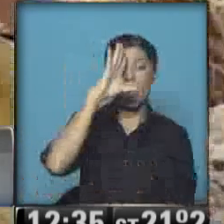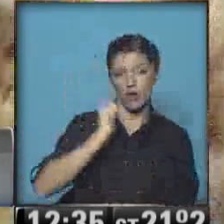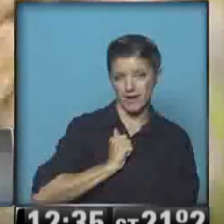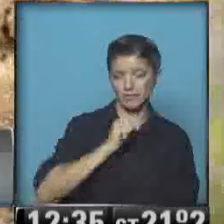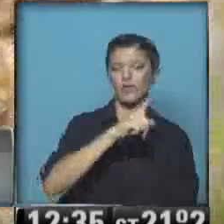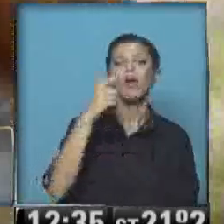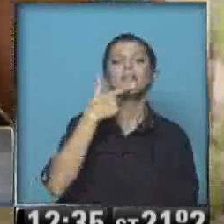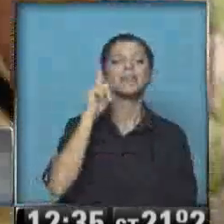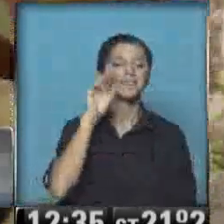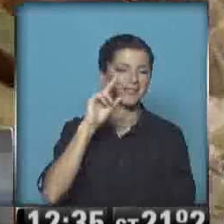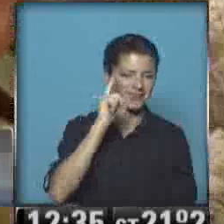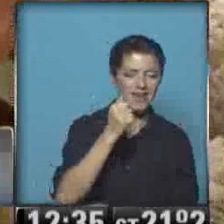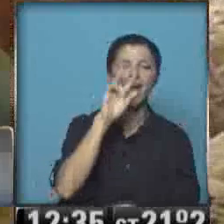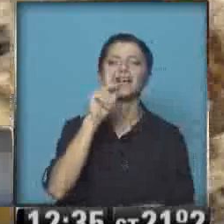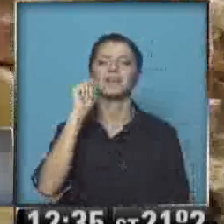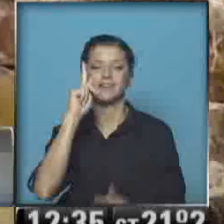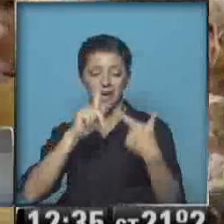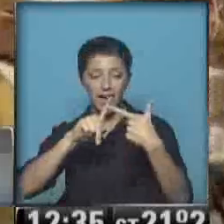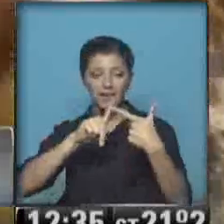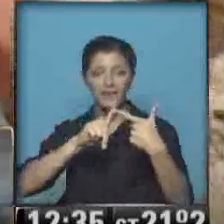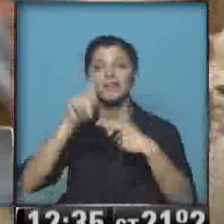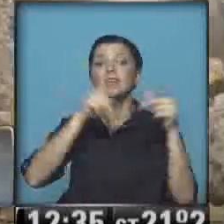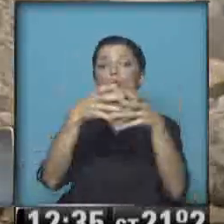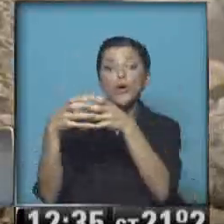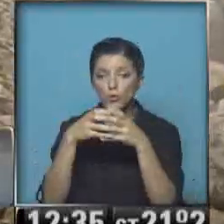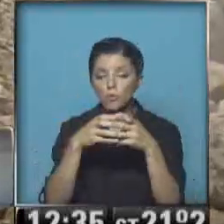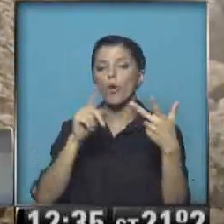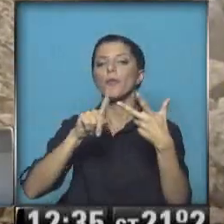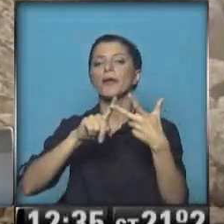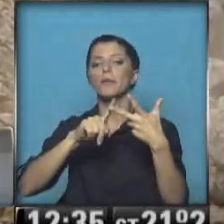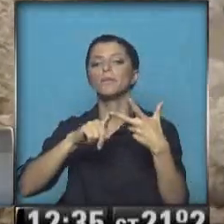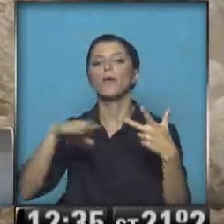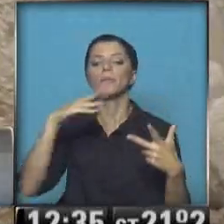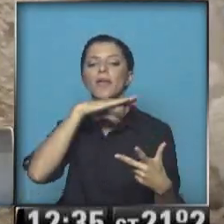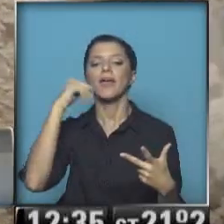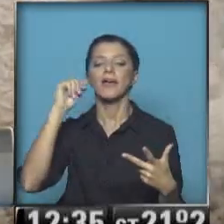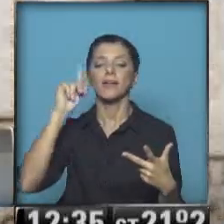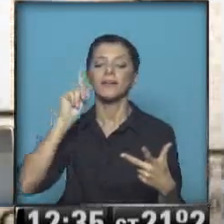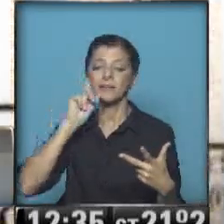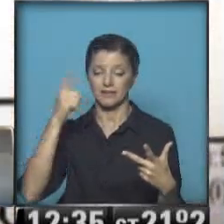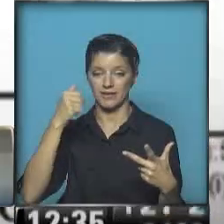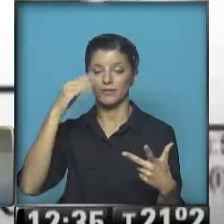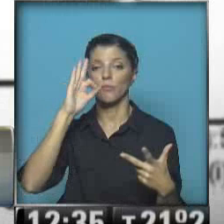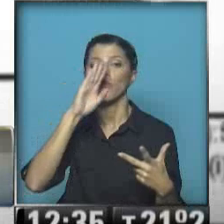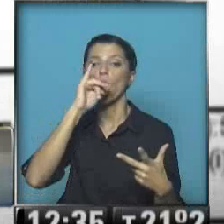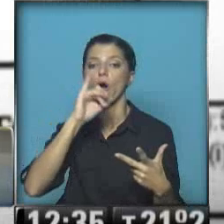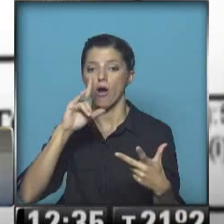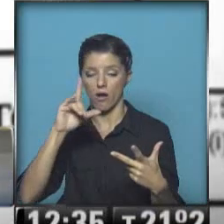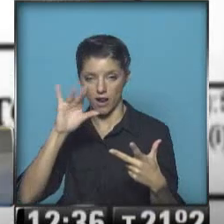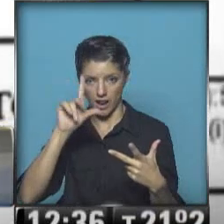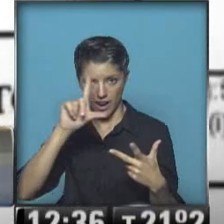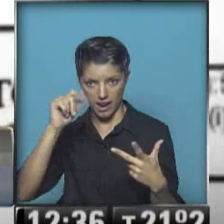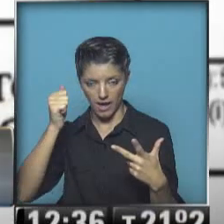gobiernos de Siria Irak y experimentadas milicias como hisbol un documento de inteligencia